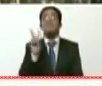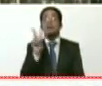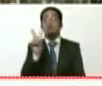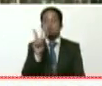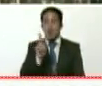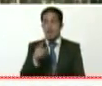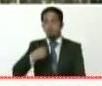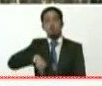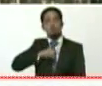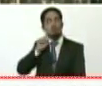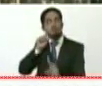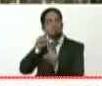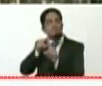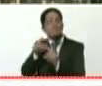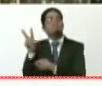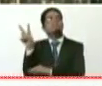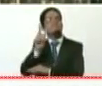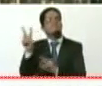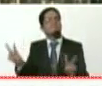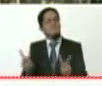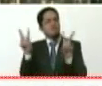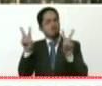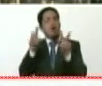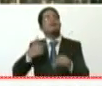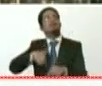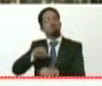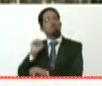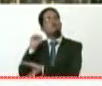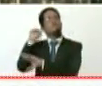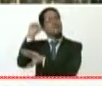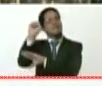nuestro camino es la victoria. Estamos venciendo y vamos a seguir avanzando.